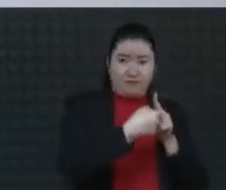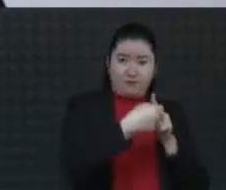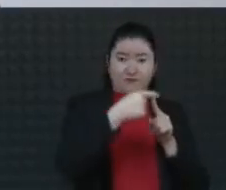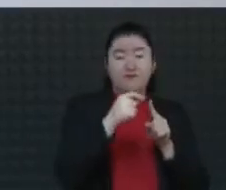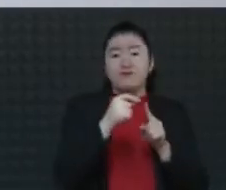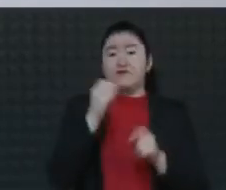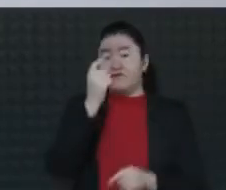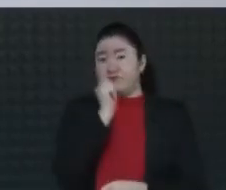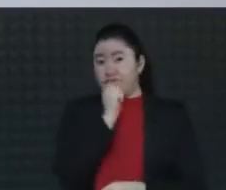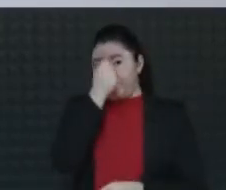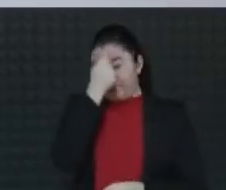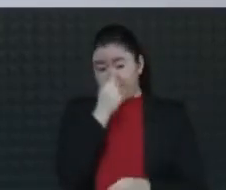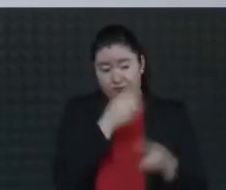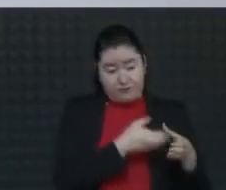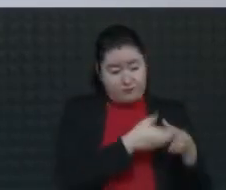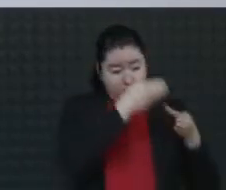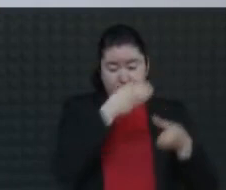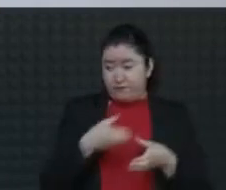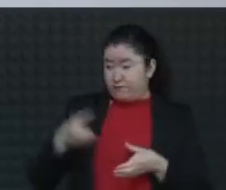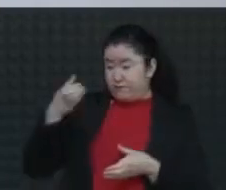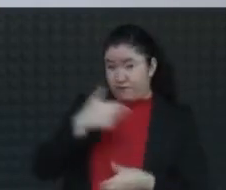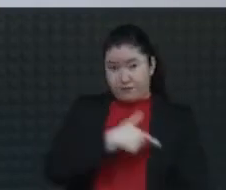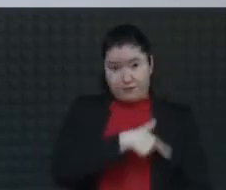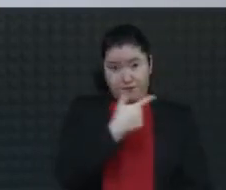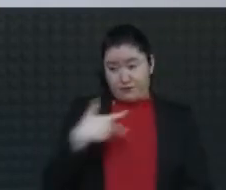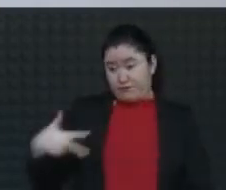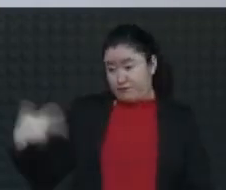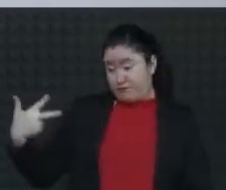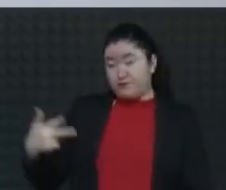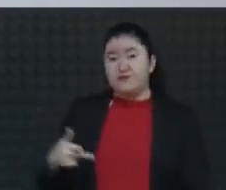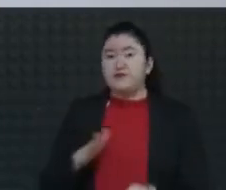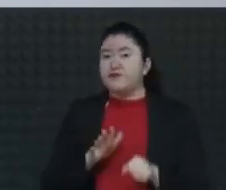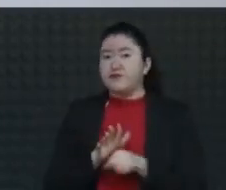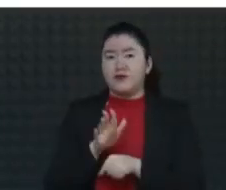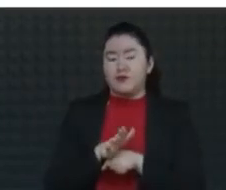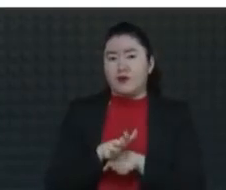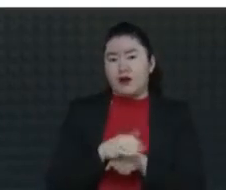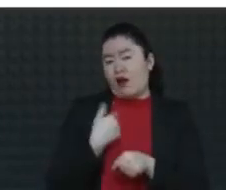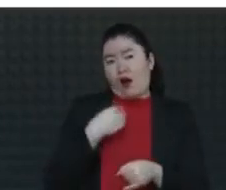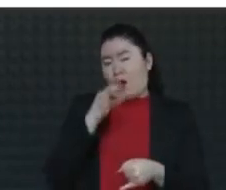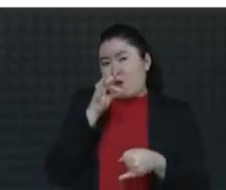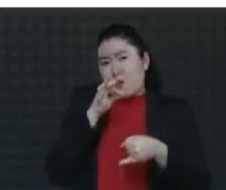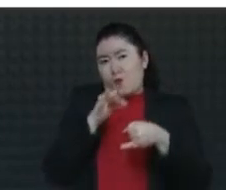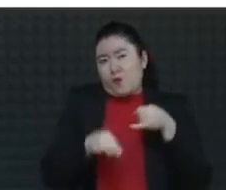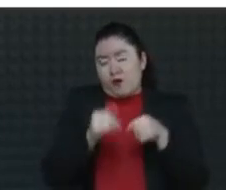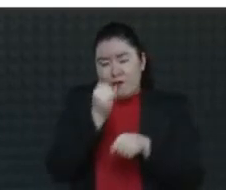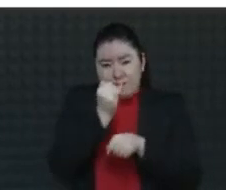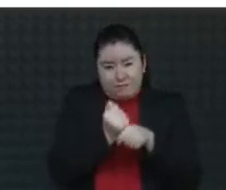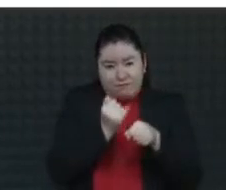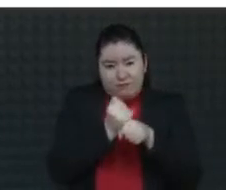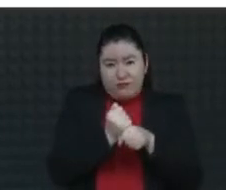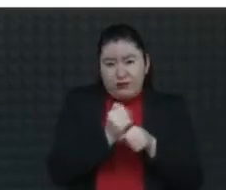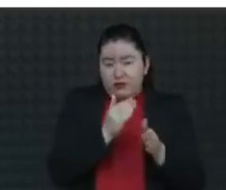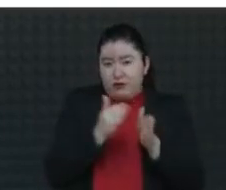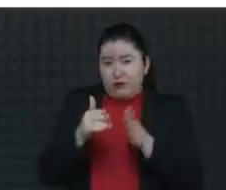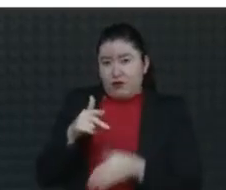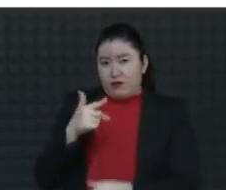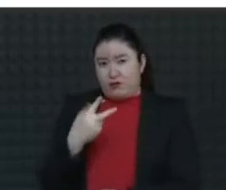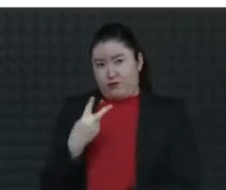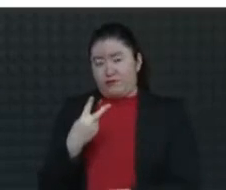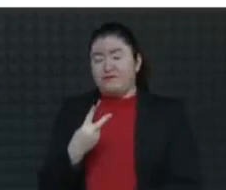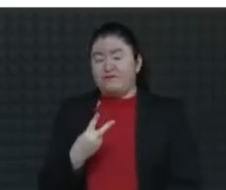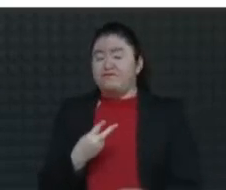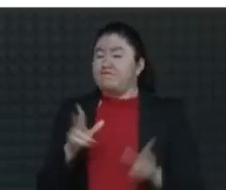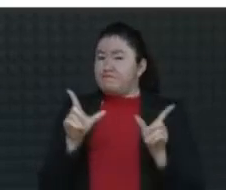entre las columnas 12 y 13. Dictamen final, fase 2. Resumen ejecutivo.